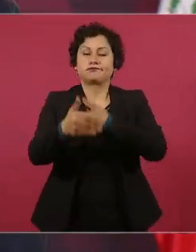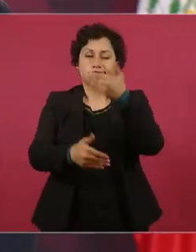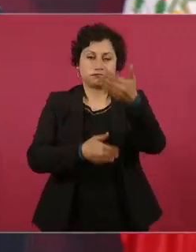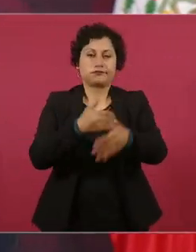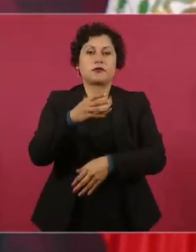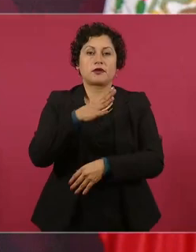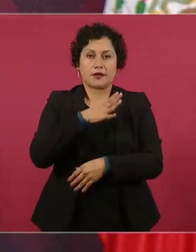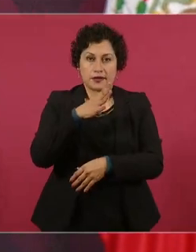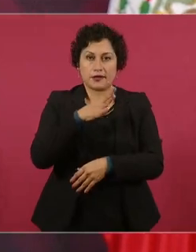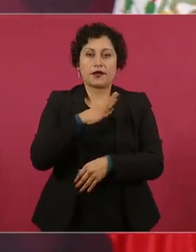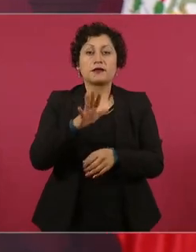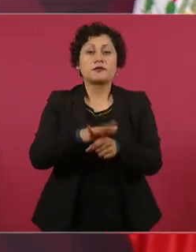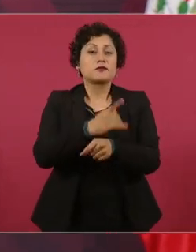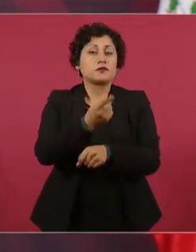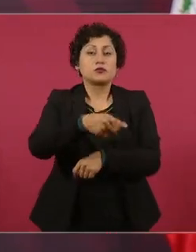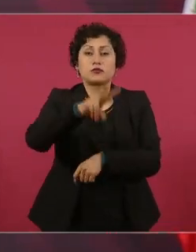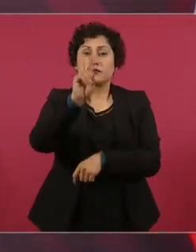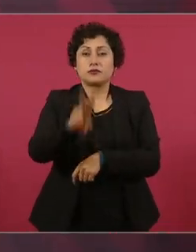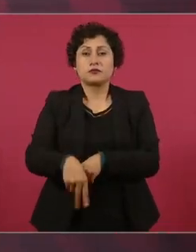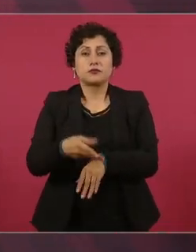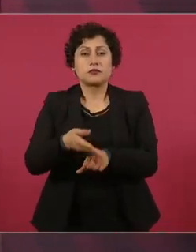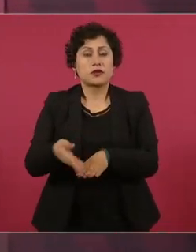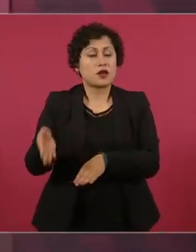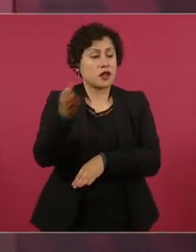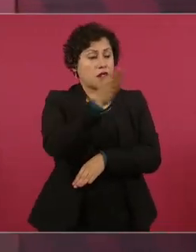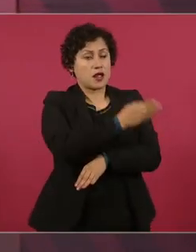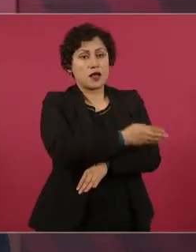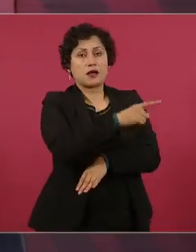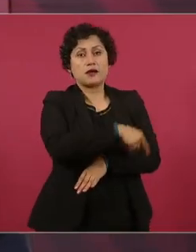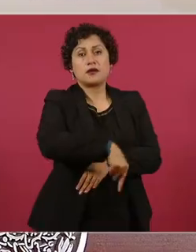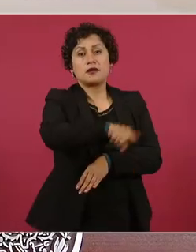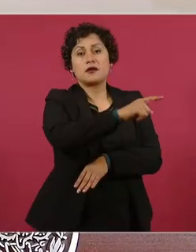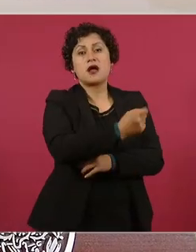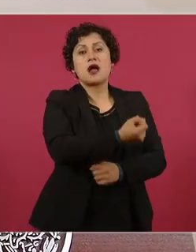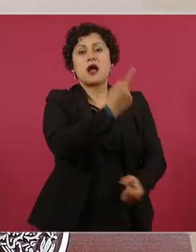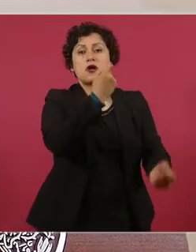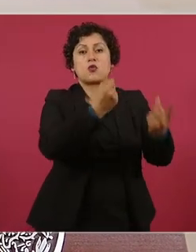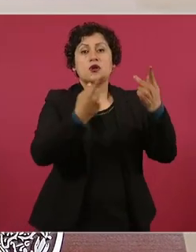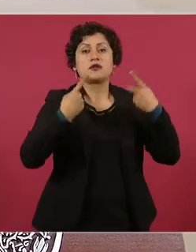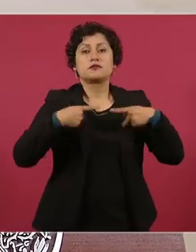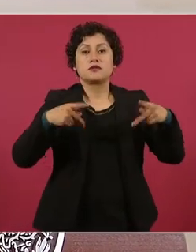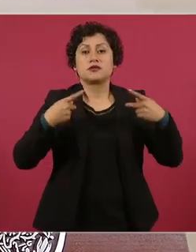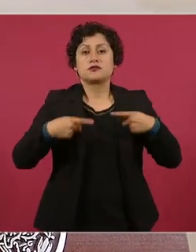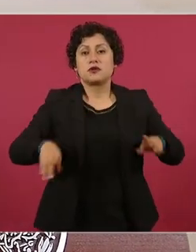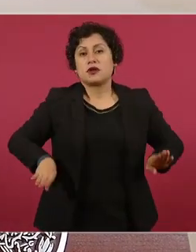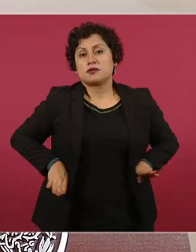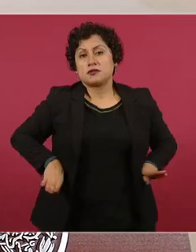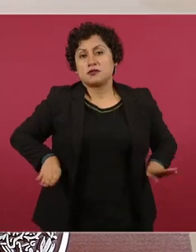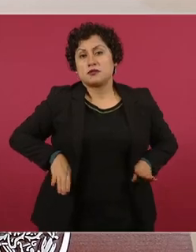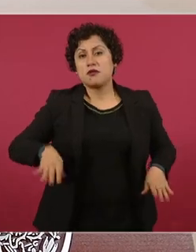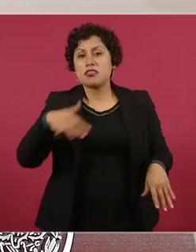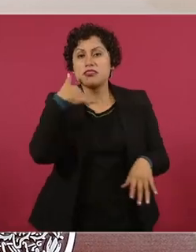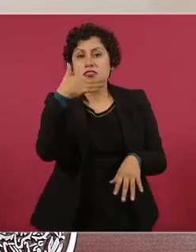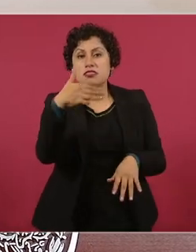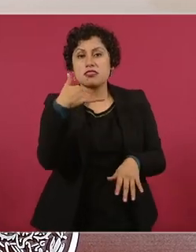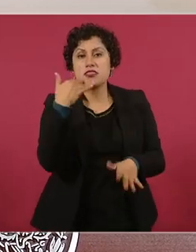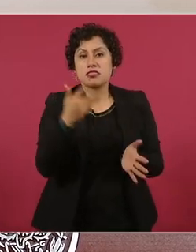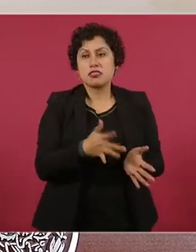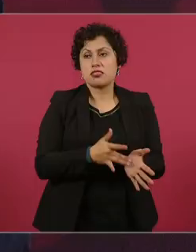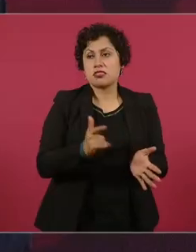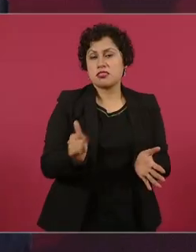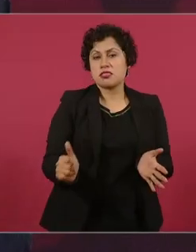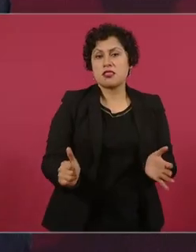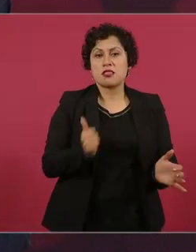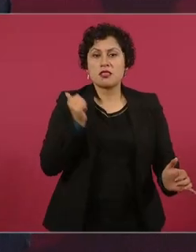manera se beneficiaba con el régimen de corrupción, ya están entendiendo, no todos,